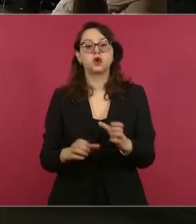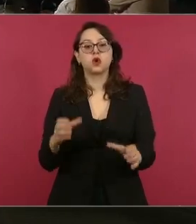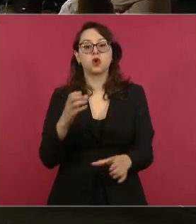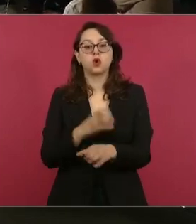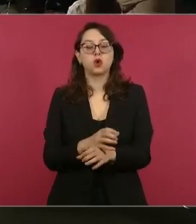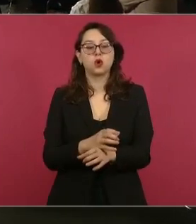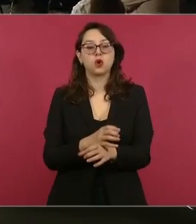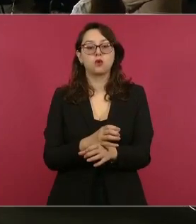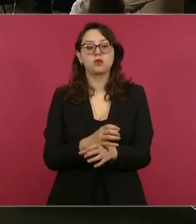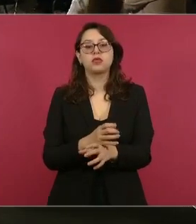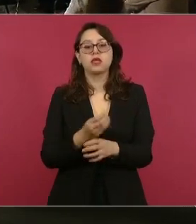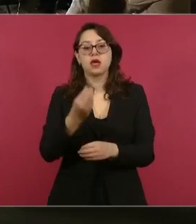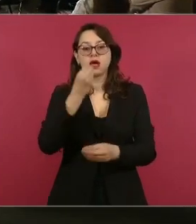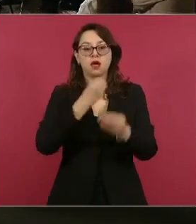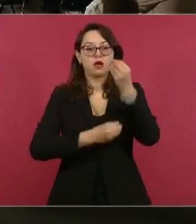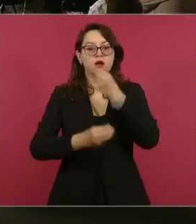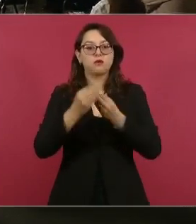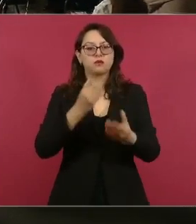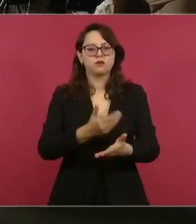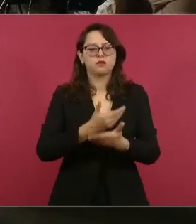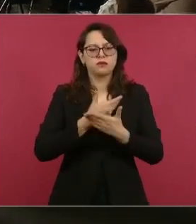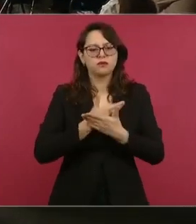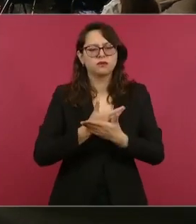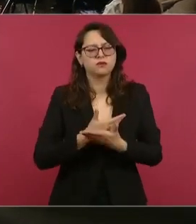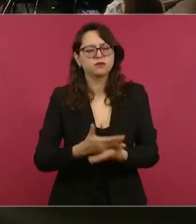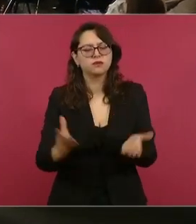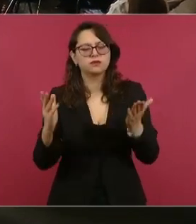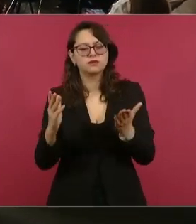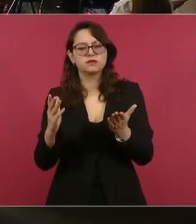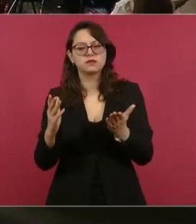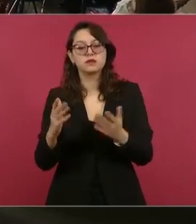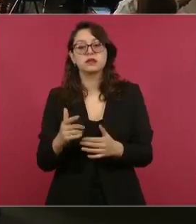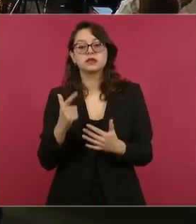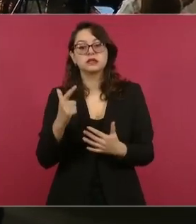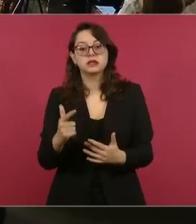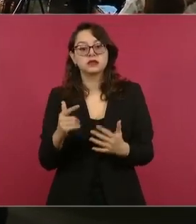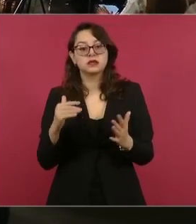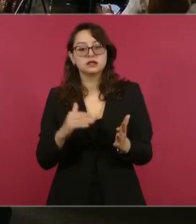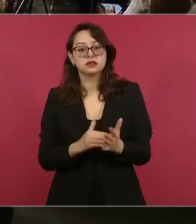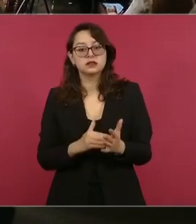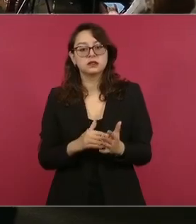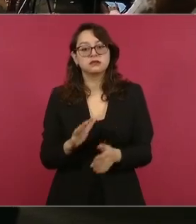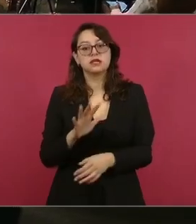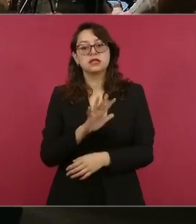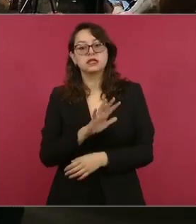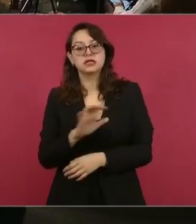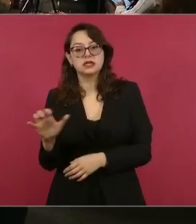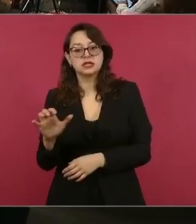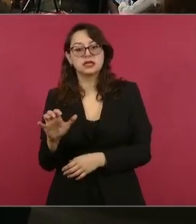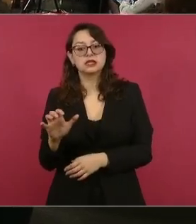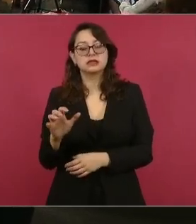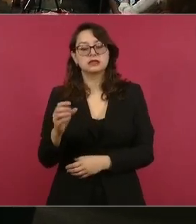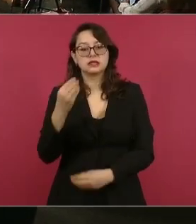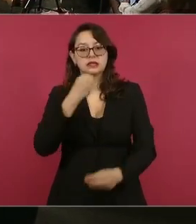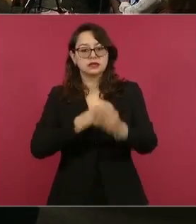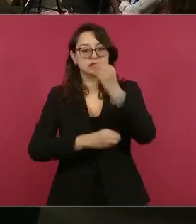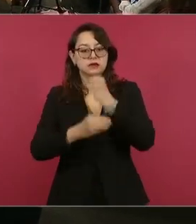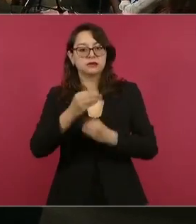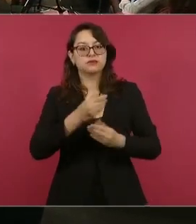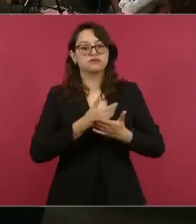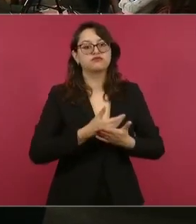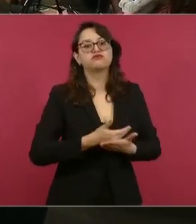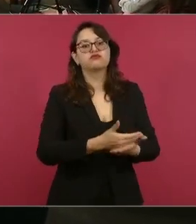importante, se han distribuido hasta la fecha 7.500 despensas en diferentes